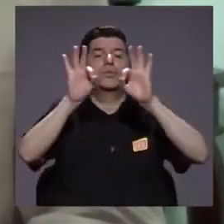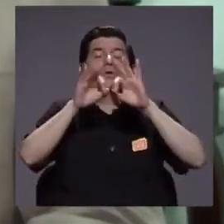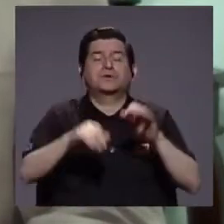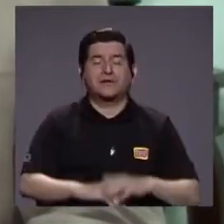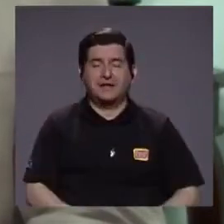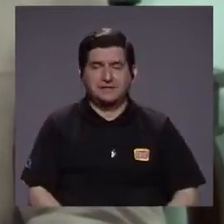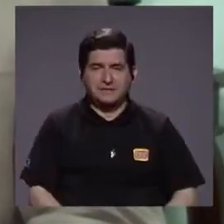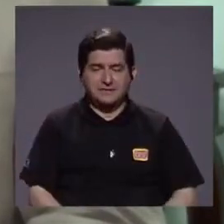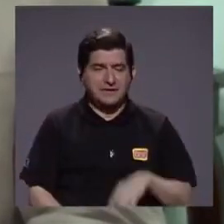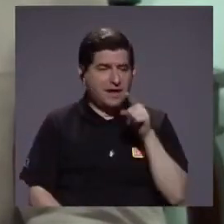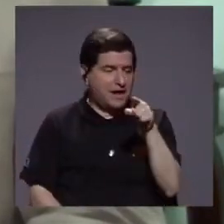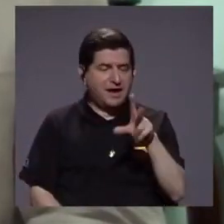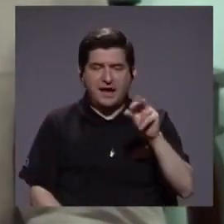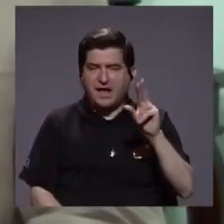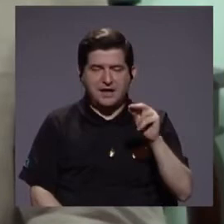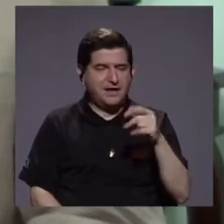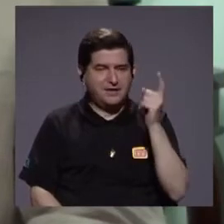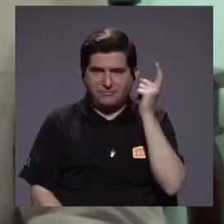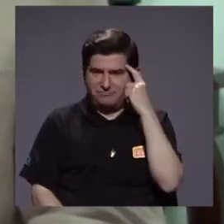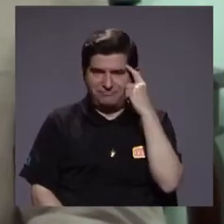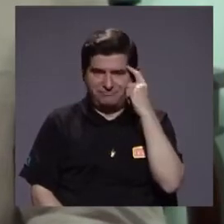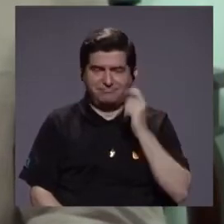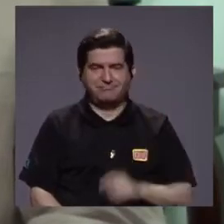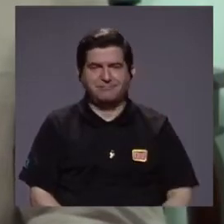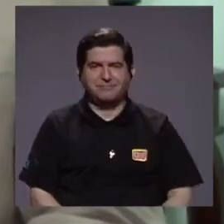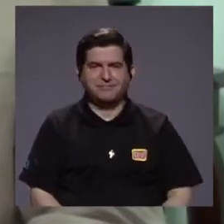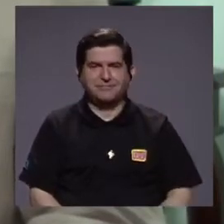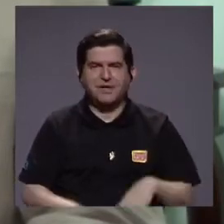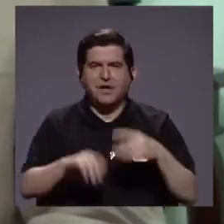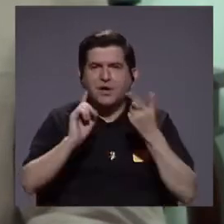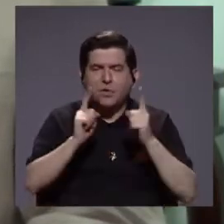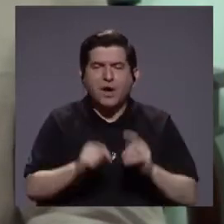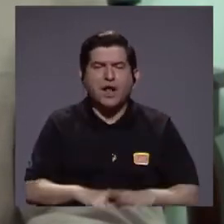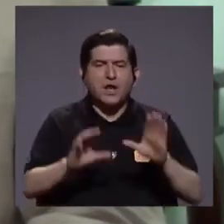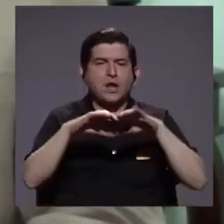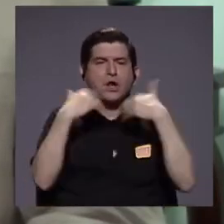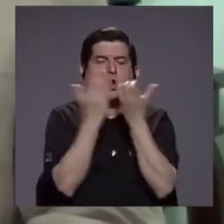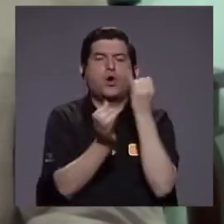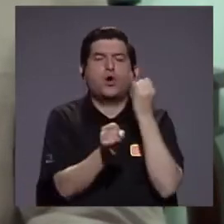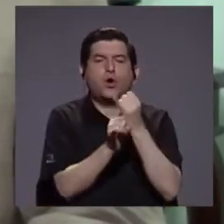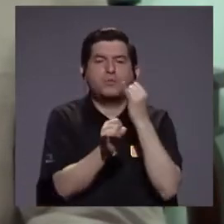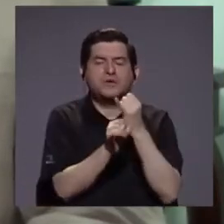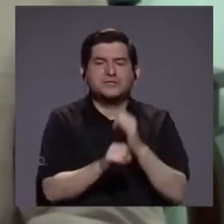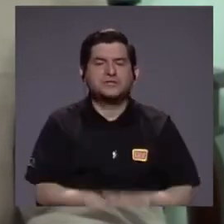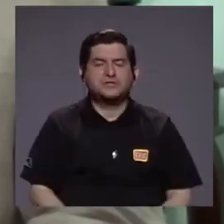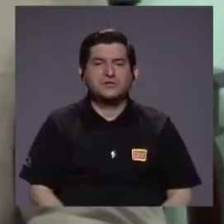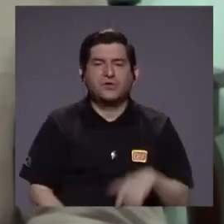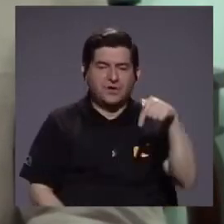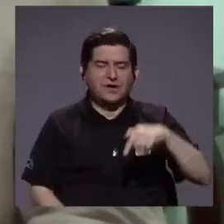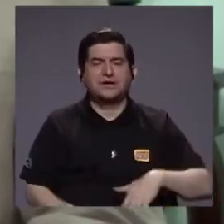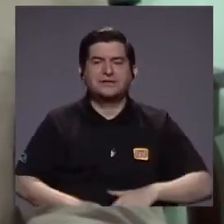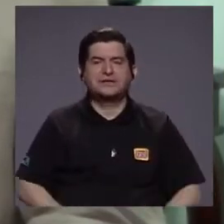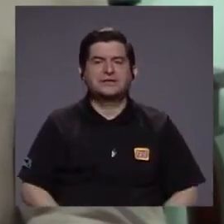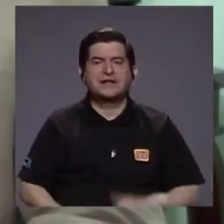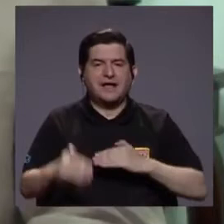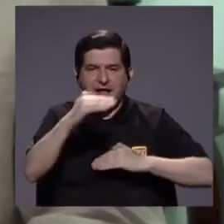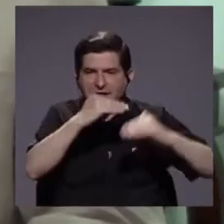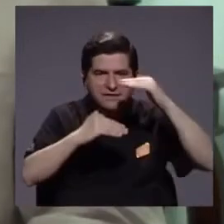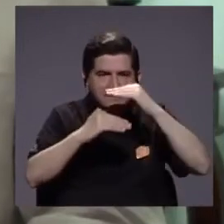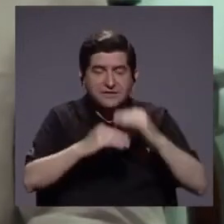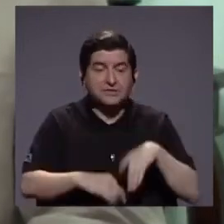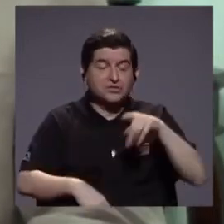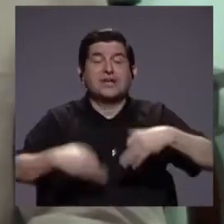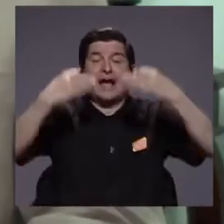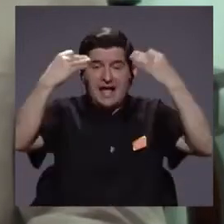en juego y que no se ha considerado, y es la Comisión Institucional de Planta Física. Ahí es donde se toman